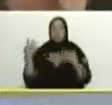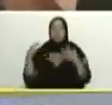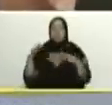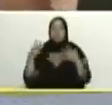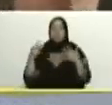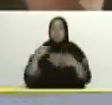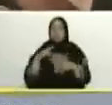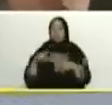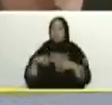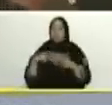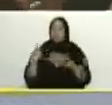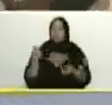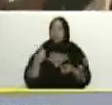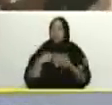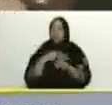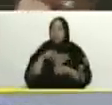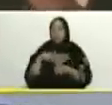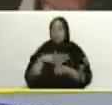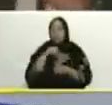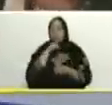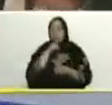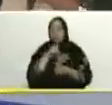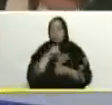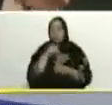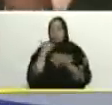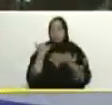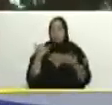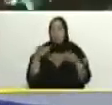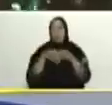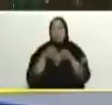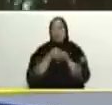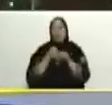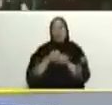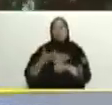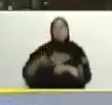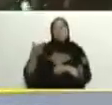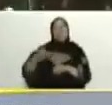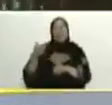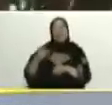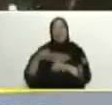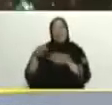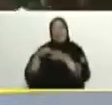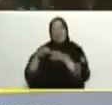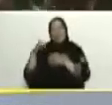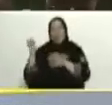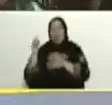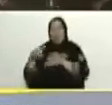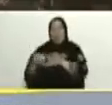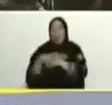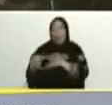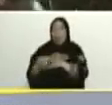Y luego salimos y había un grupo importante de compañeros aquí afuera